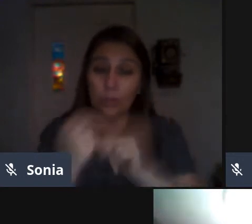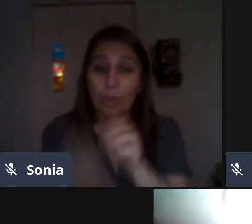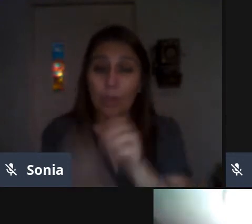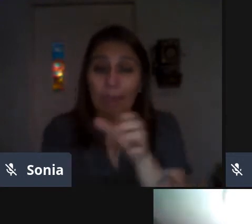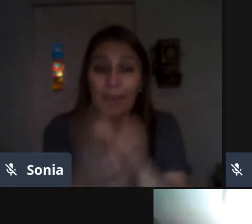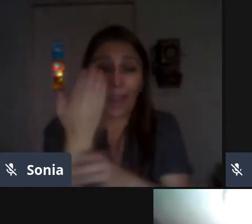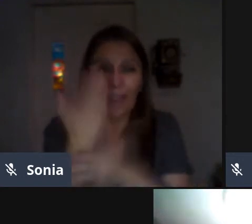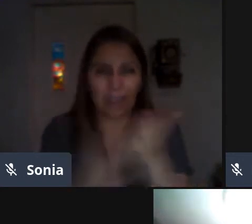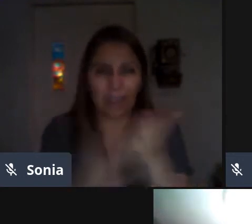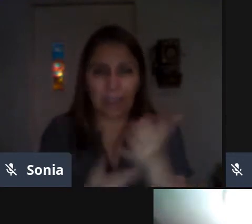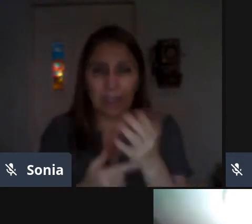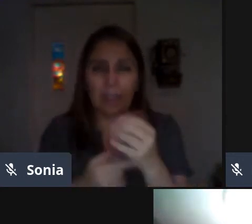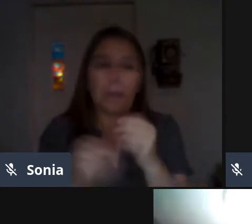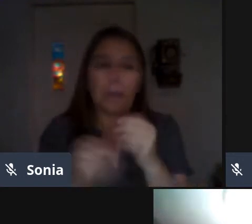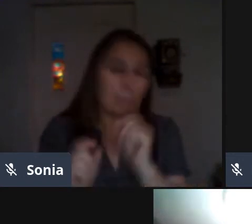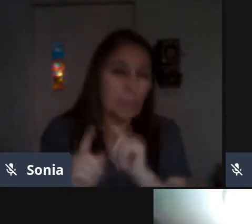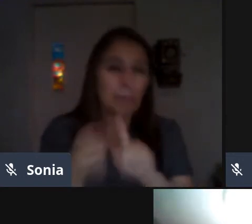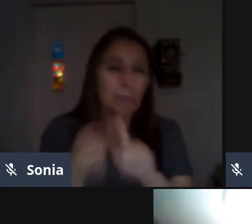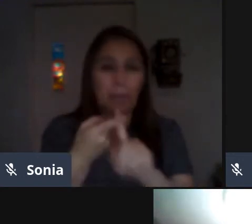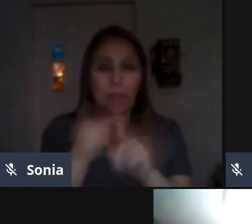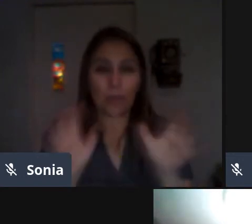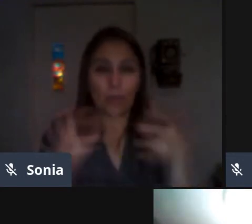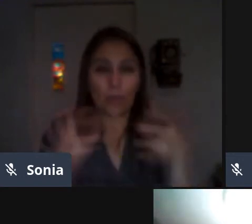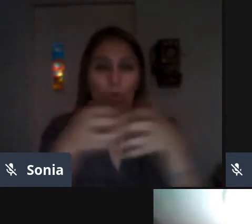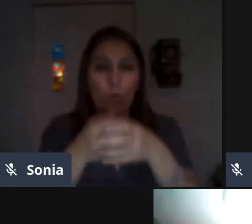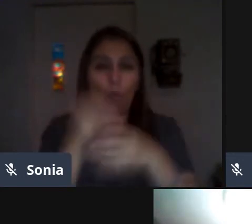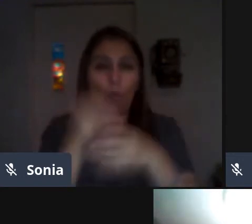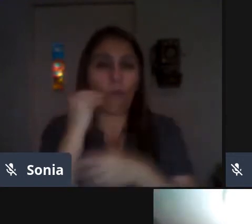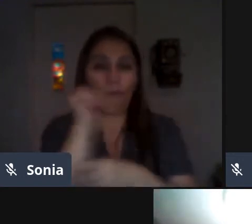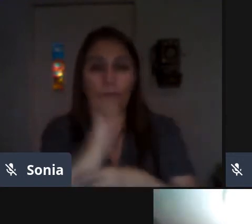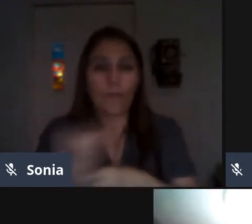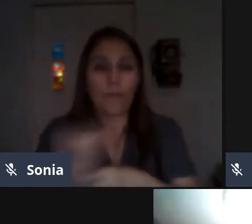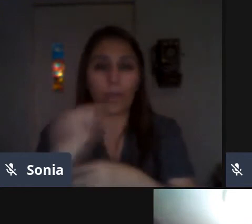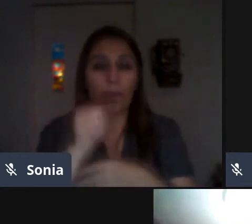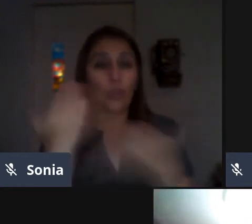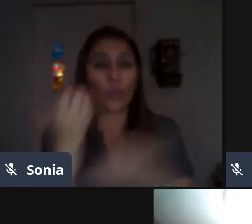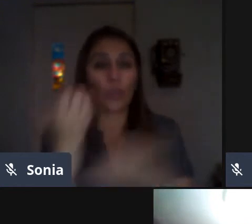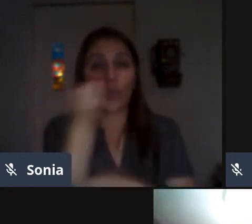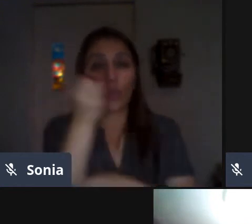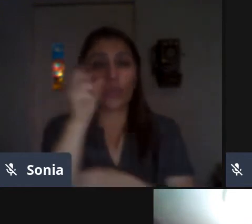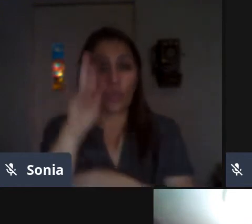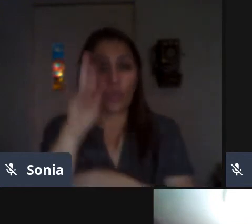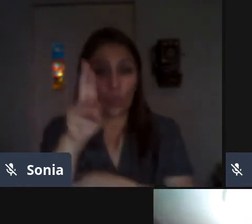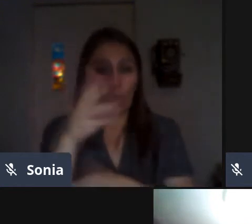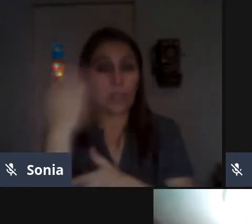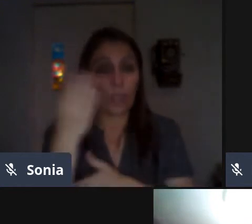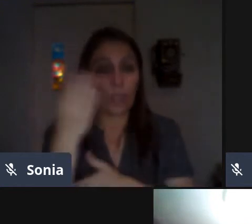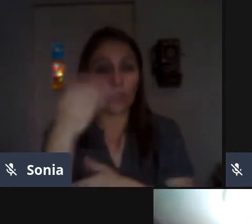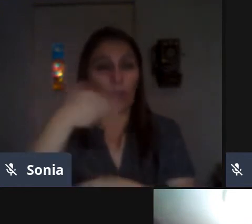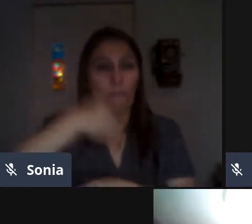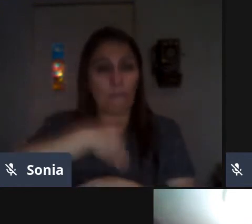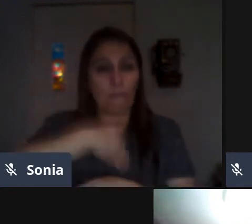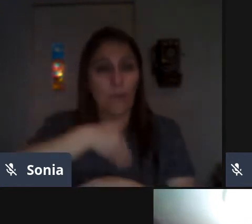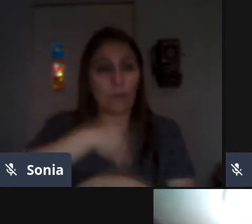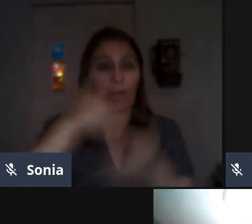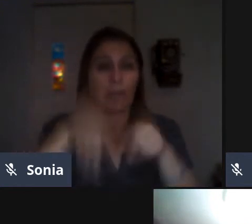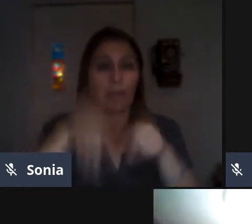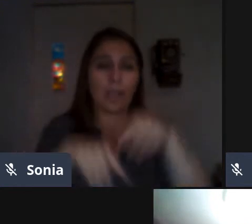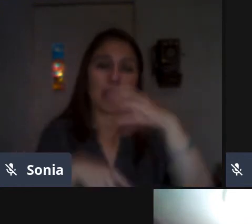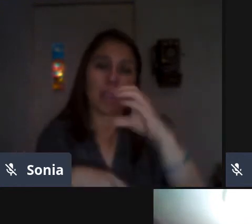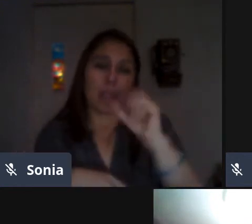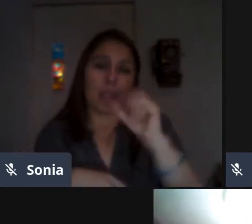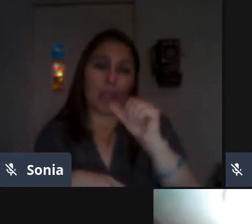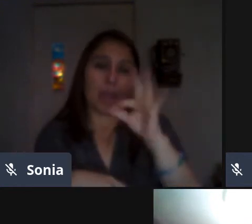organización femenina en el sur de bolívar y catatumbo aportando un poco a esta construcción de esos